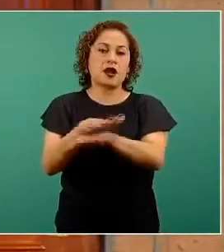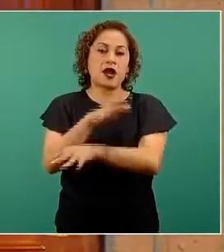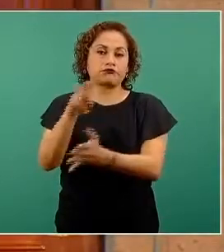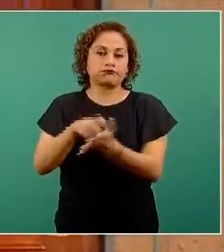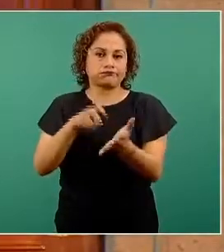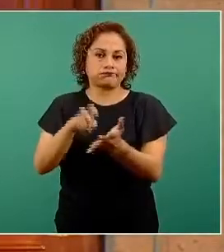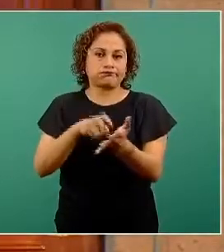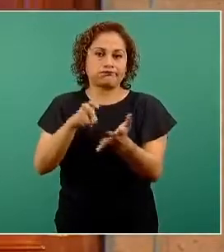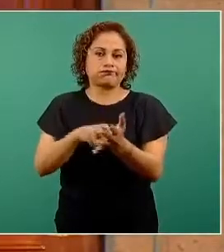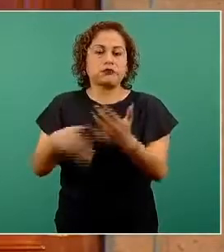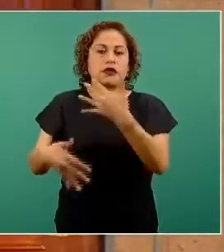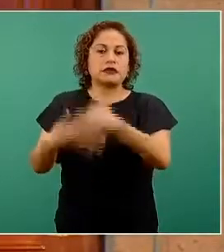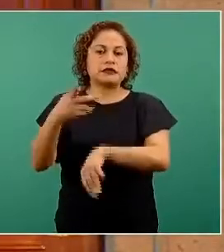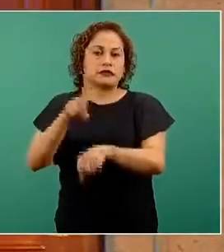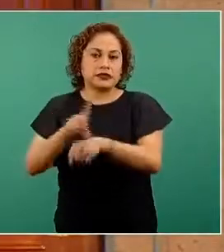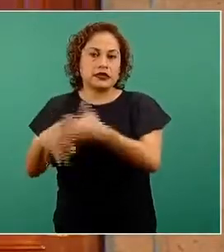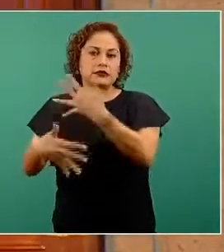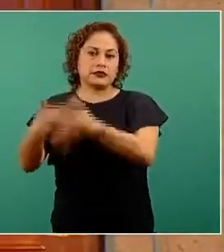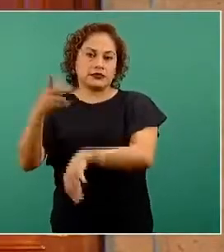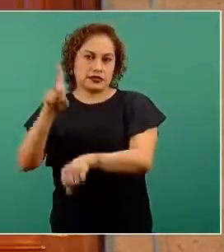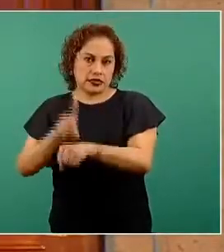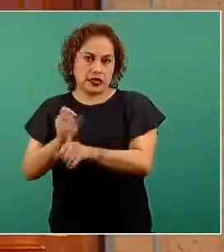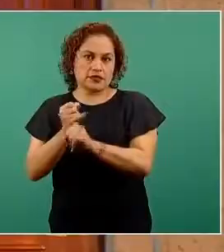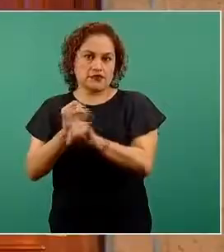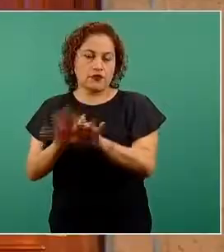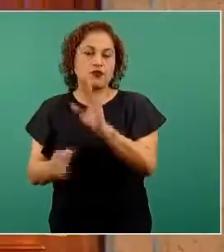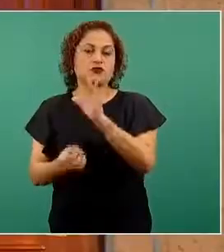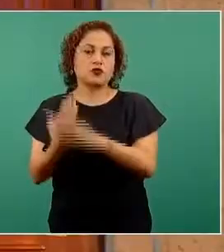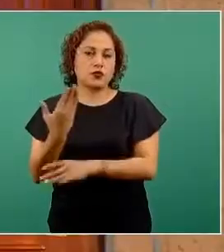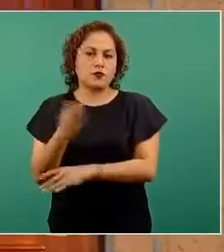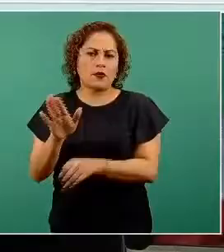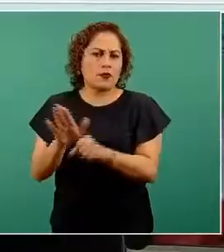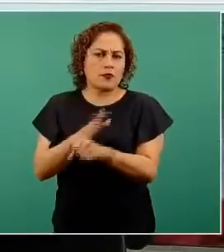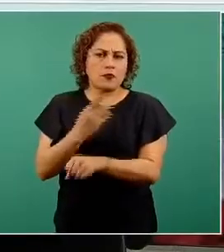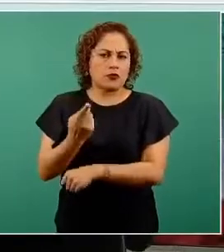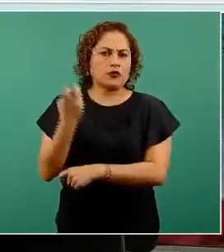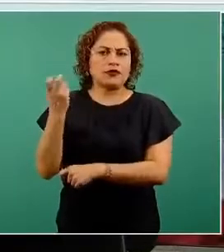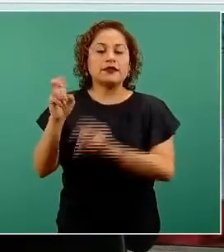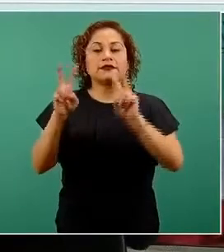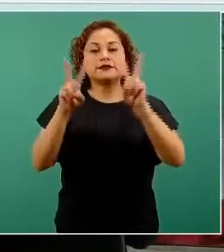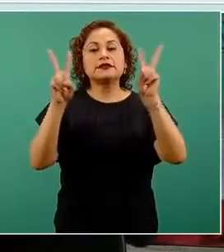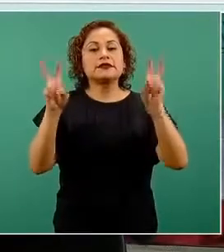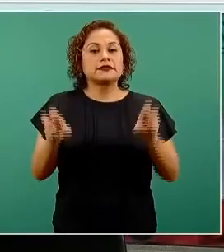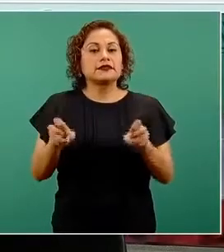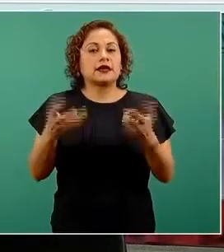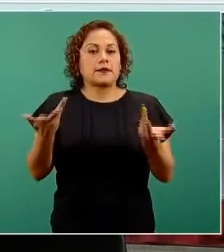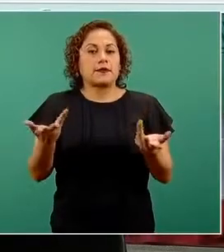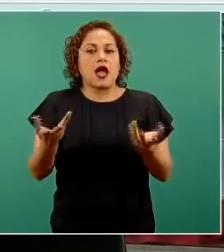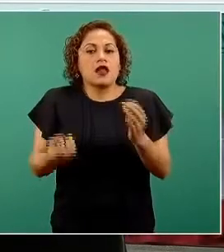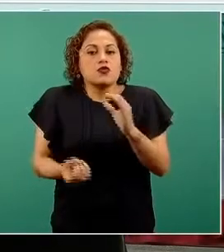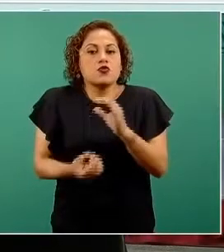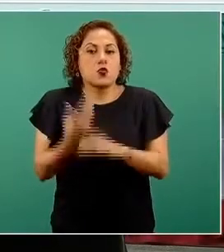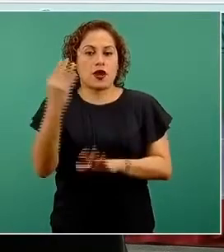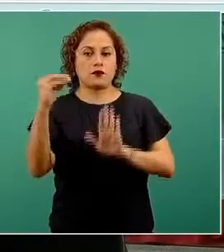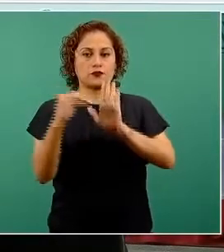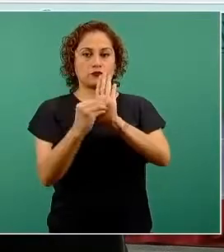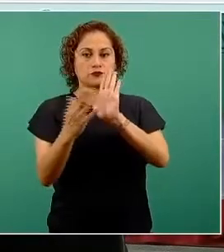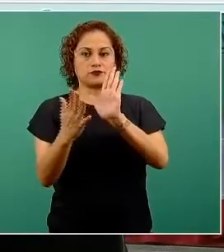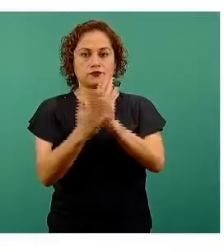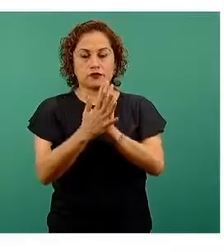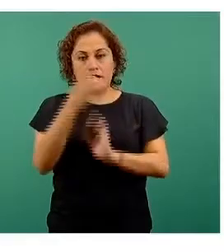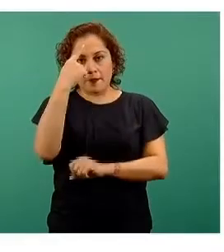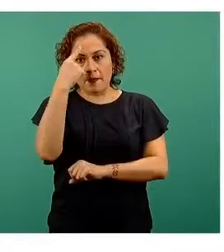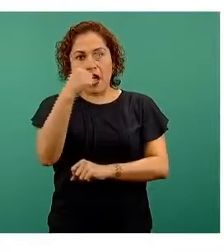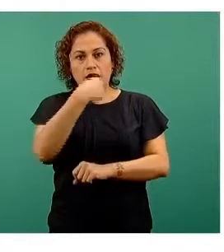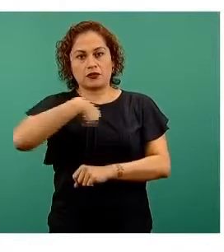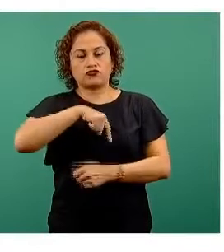manera quincenal, porque tiene que ver precisamente con un componente de reciente integración al marco de la